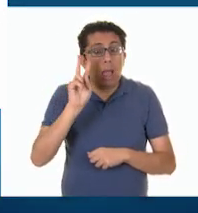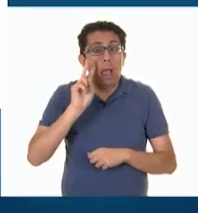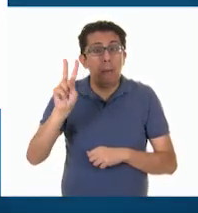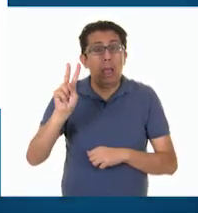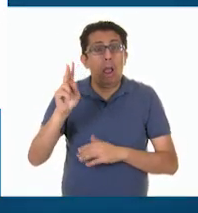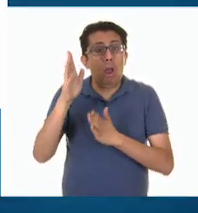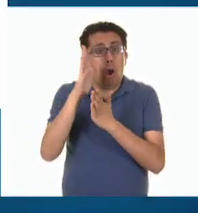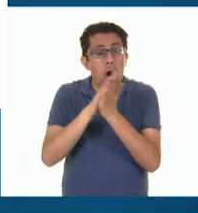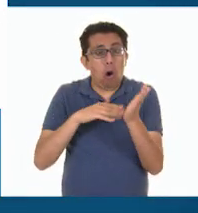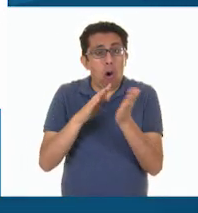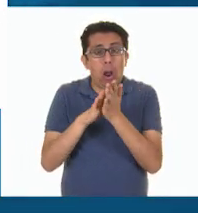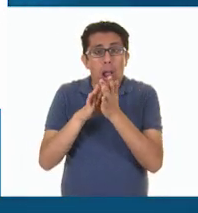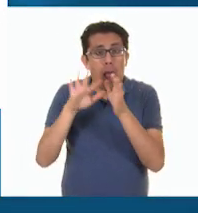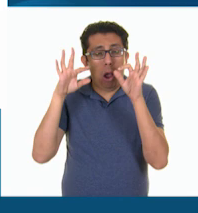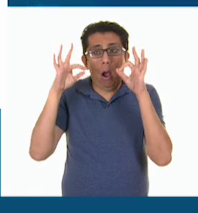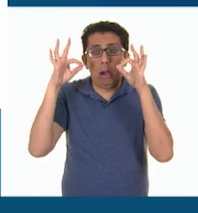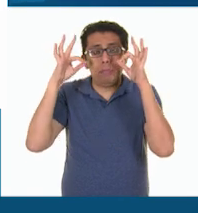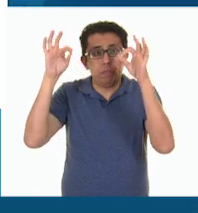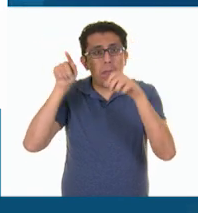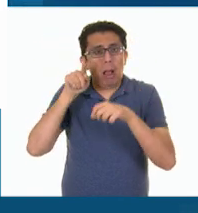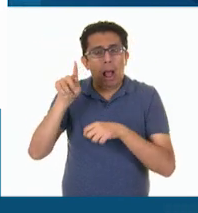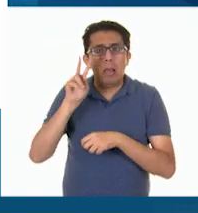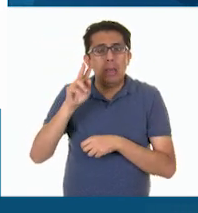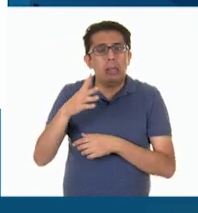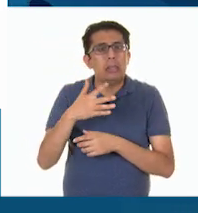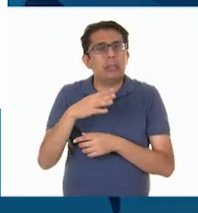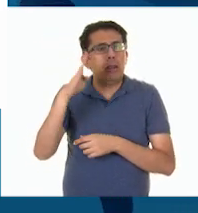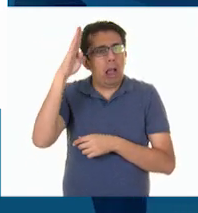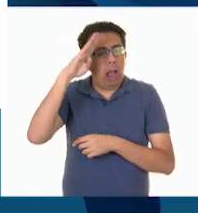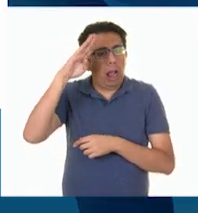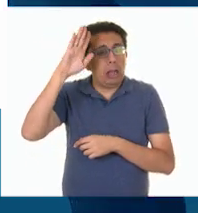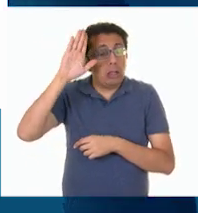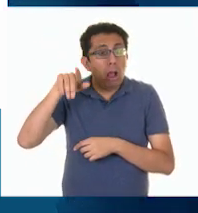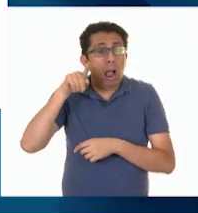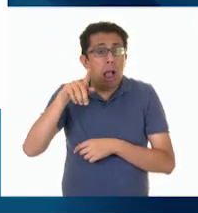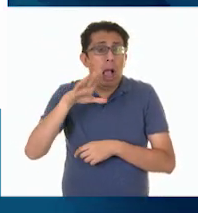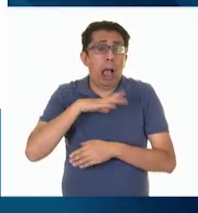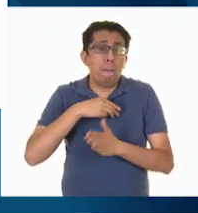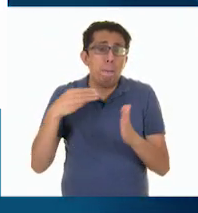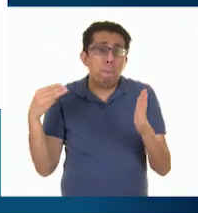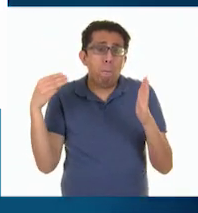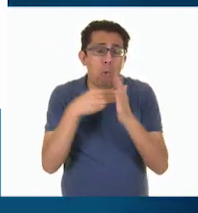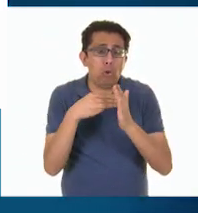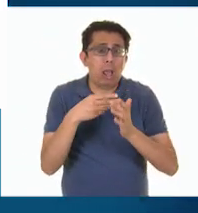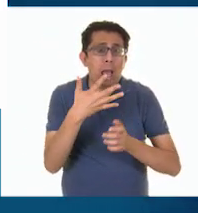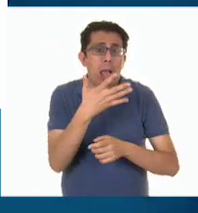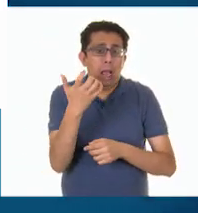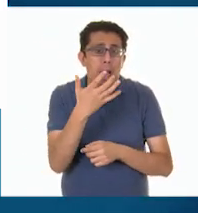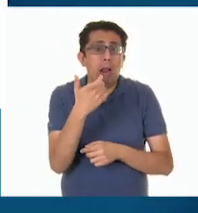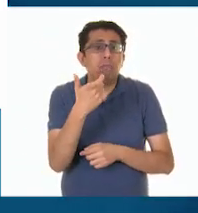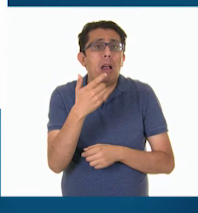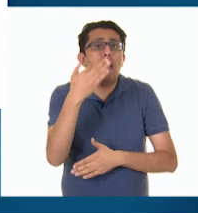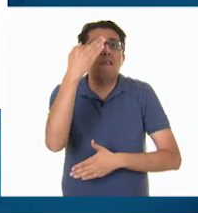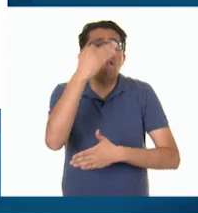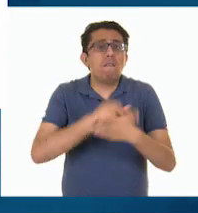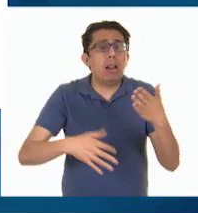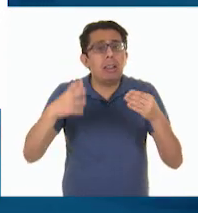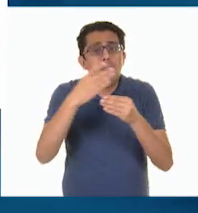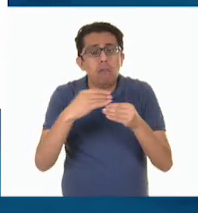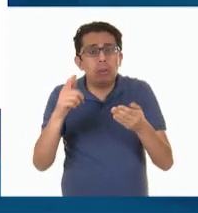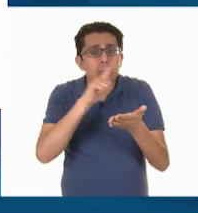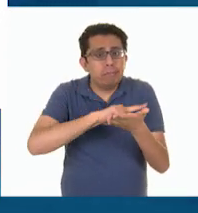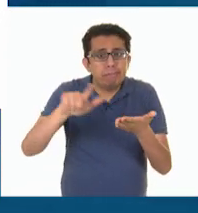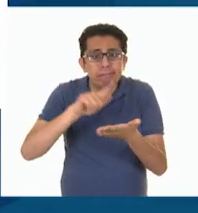que dice: Señora Bolaños, se le extiende una multa de 500 pesos por no desinfectar las frutas y